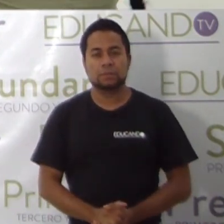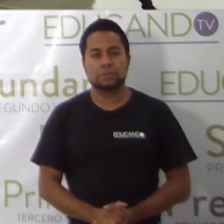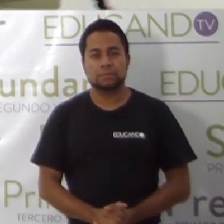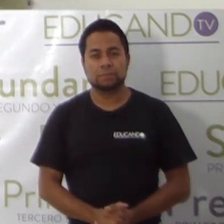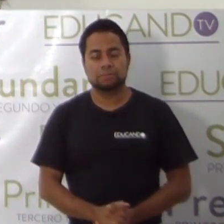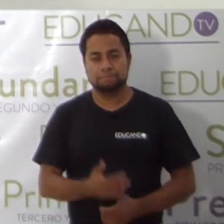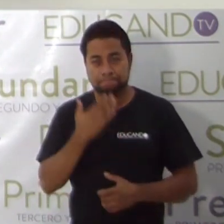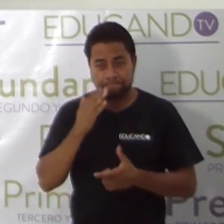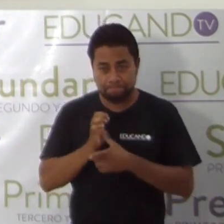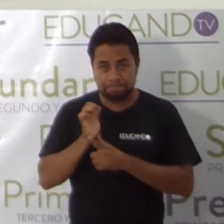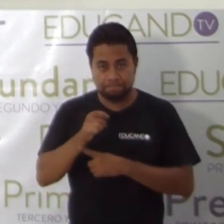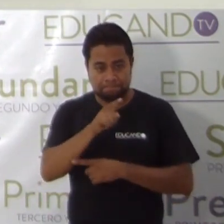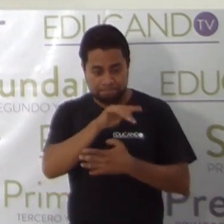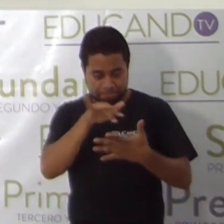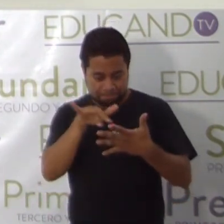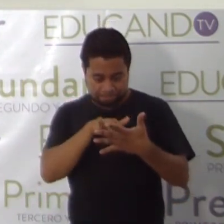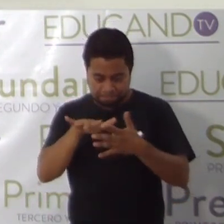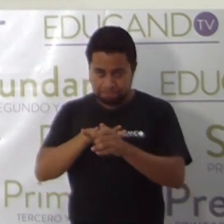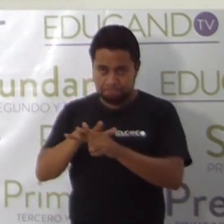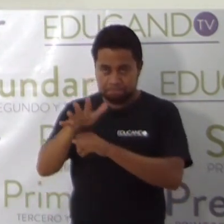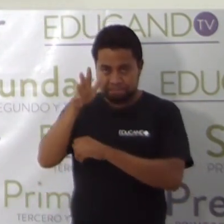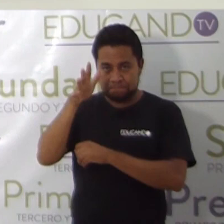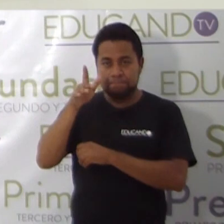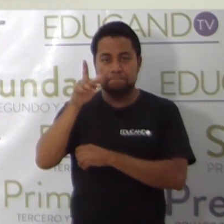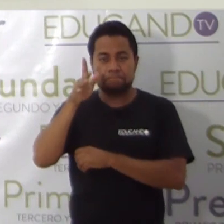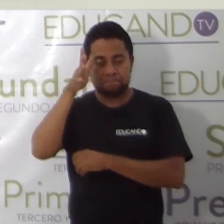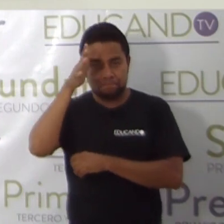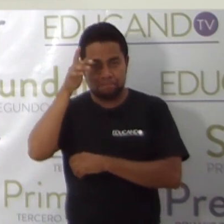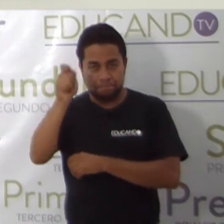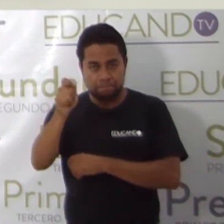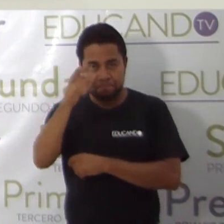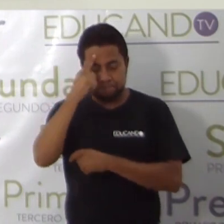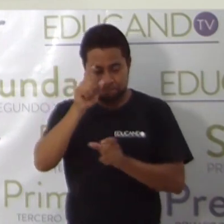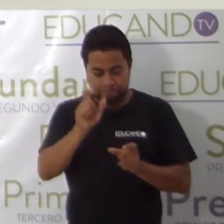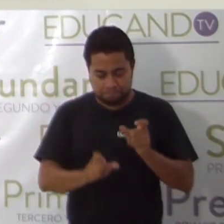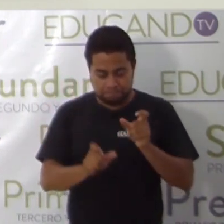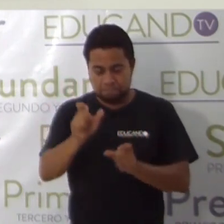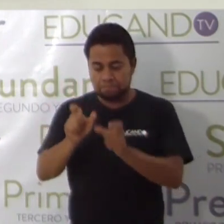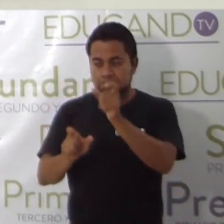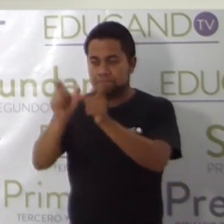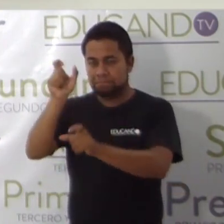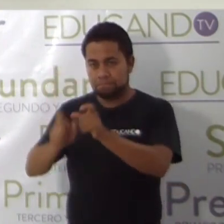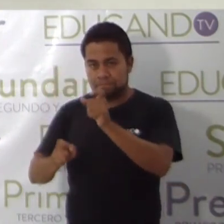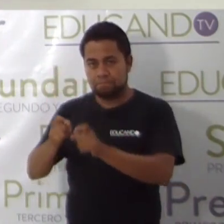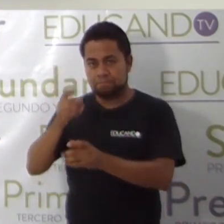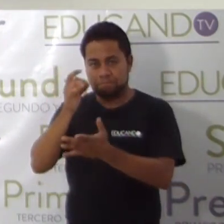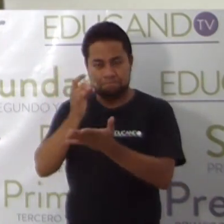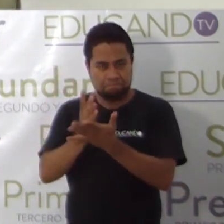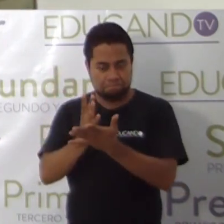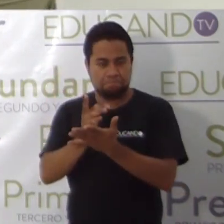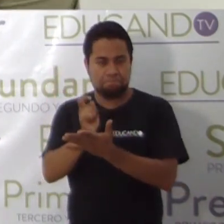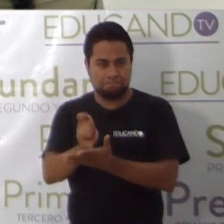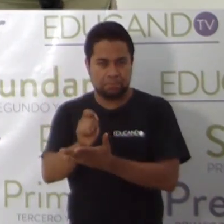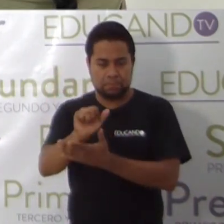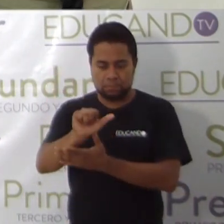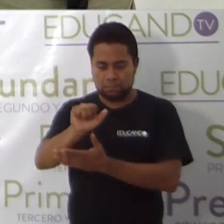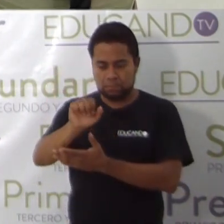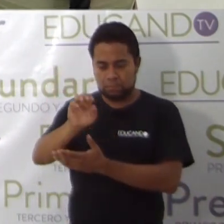vamos a leer la definición de tabla de frecuencia absoluta. Tenemos entonces